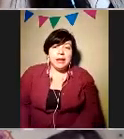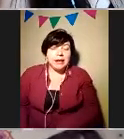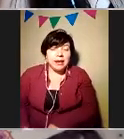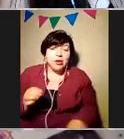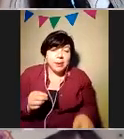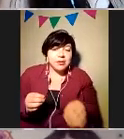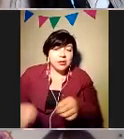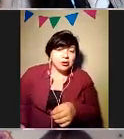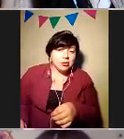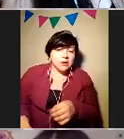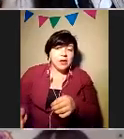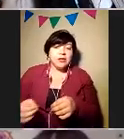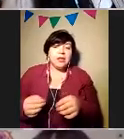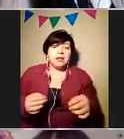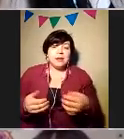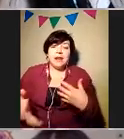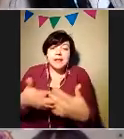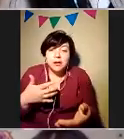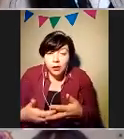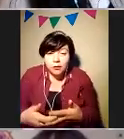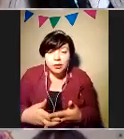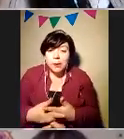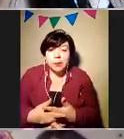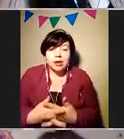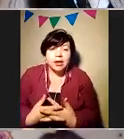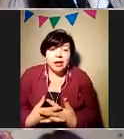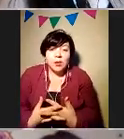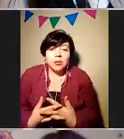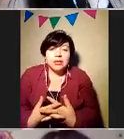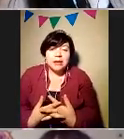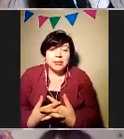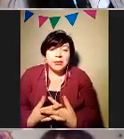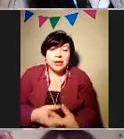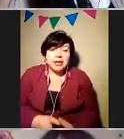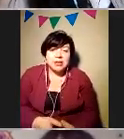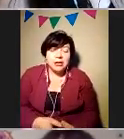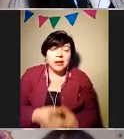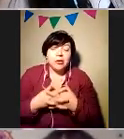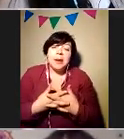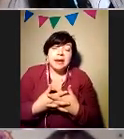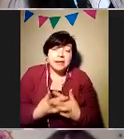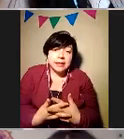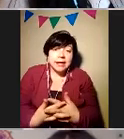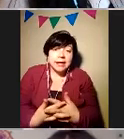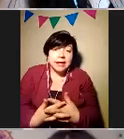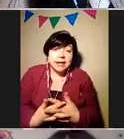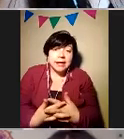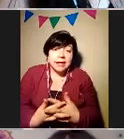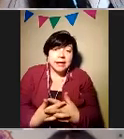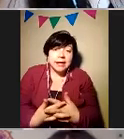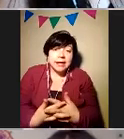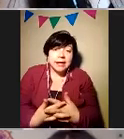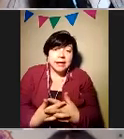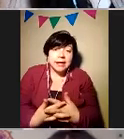que decías tú, además, el costo plazo es donde también a veces nos confundimos, porque como decíamos al inicio, la ropa hecha en